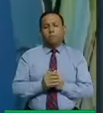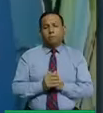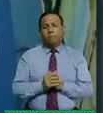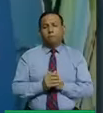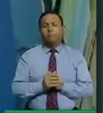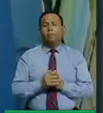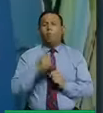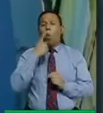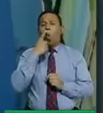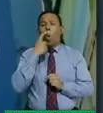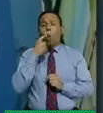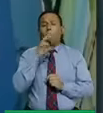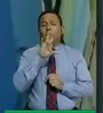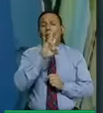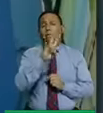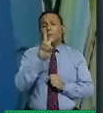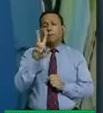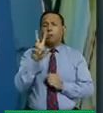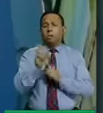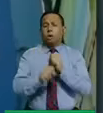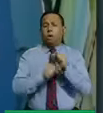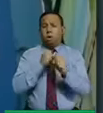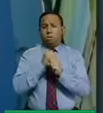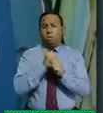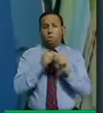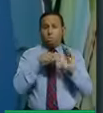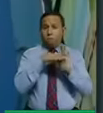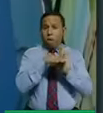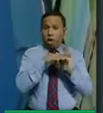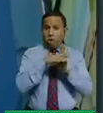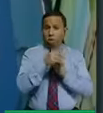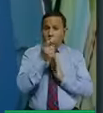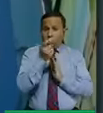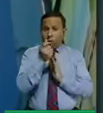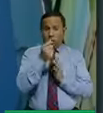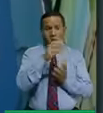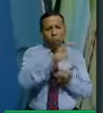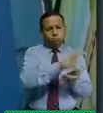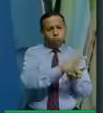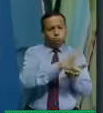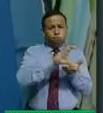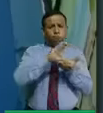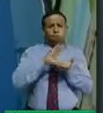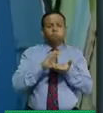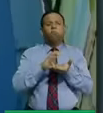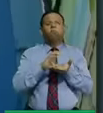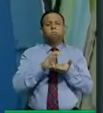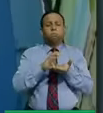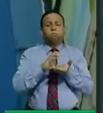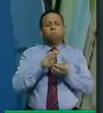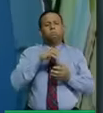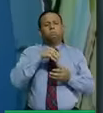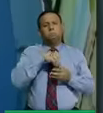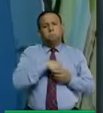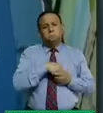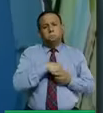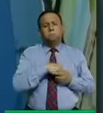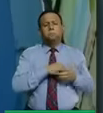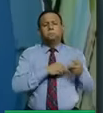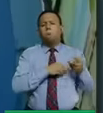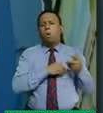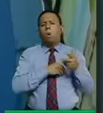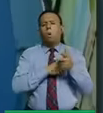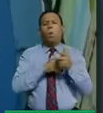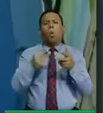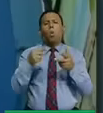Un hombre de 72 años de edad retiró dinero de una agencia bancaria ubicada en el sector de Guajaló y llegó a Huamaní para